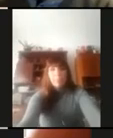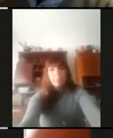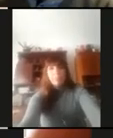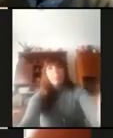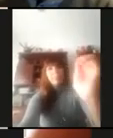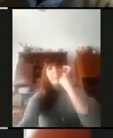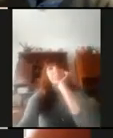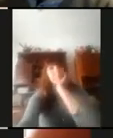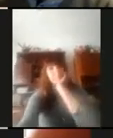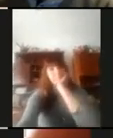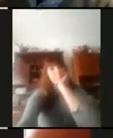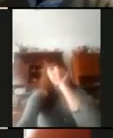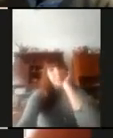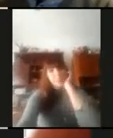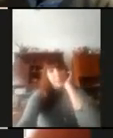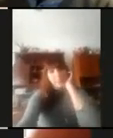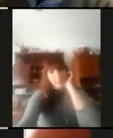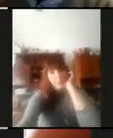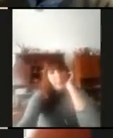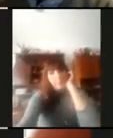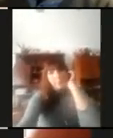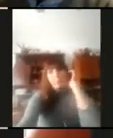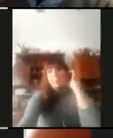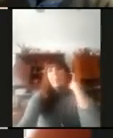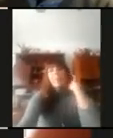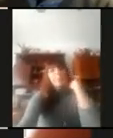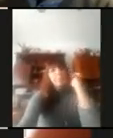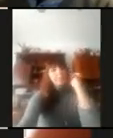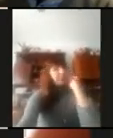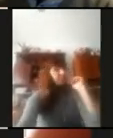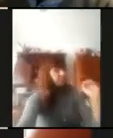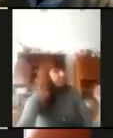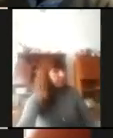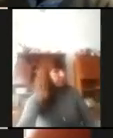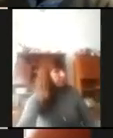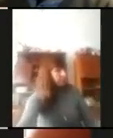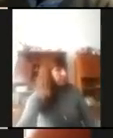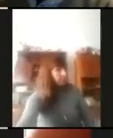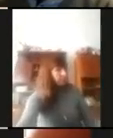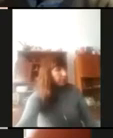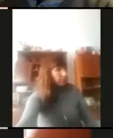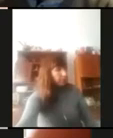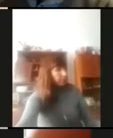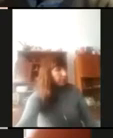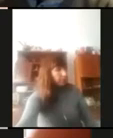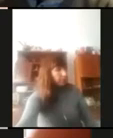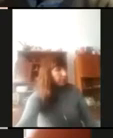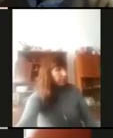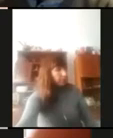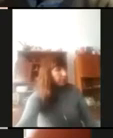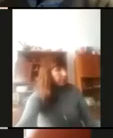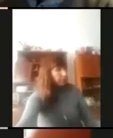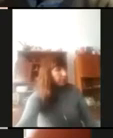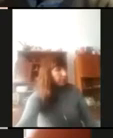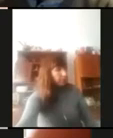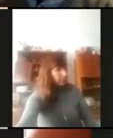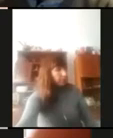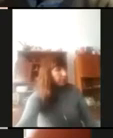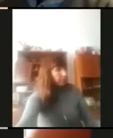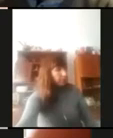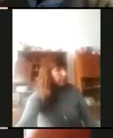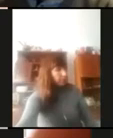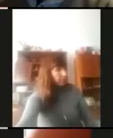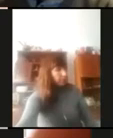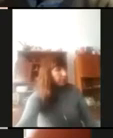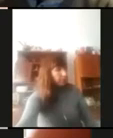uno de los pocos que le hace un gran homenaje a domingo faustino sarmiento a propósito mi